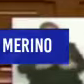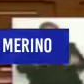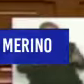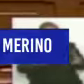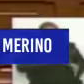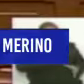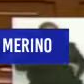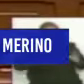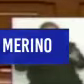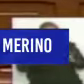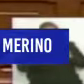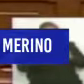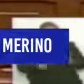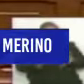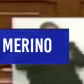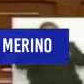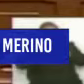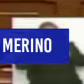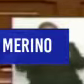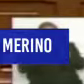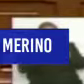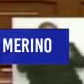Congreso que alberga 9 bancadas,